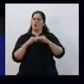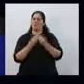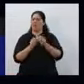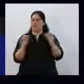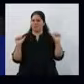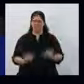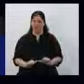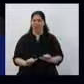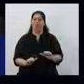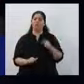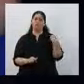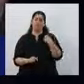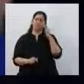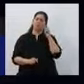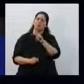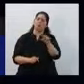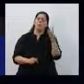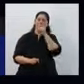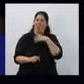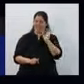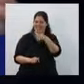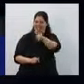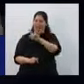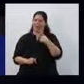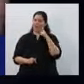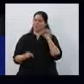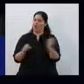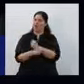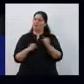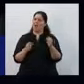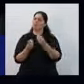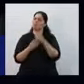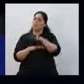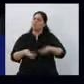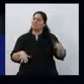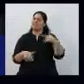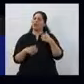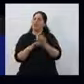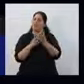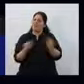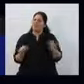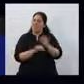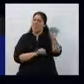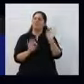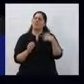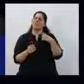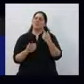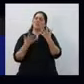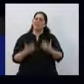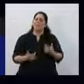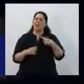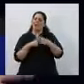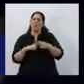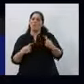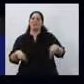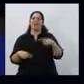malos confirmamos los que los padres ya sabían muchos chicos que terminan el colegio con problemas para comprender textos y para multiplicar